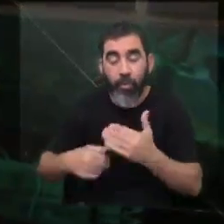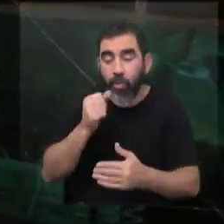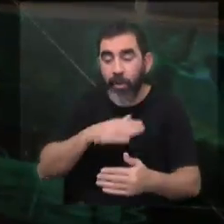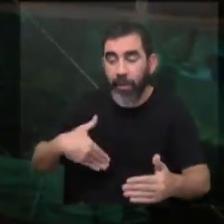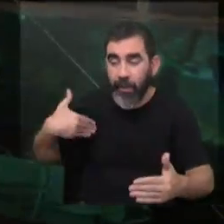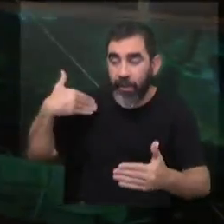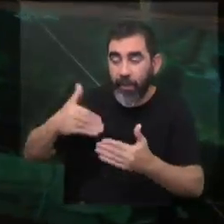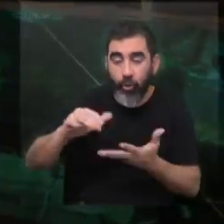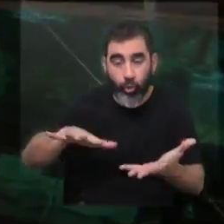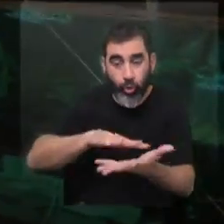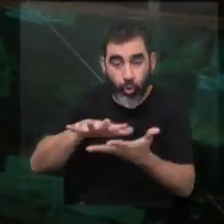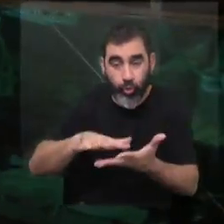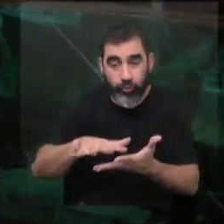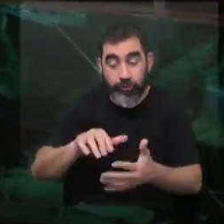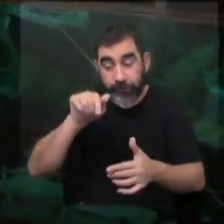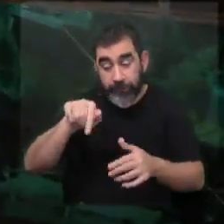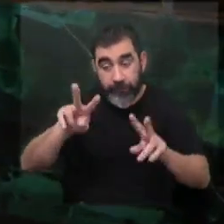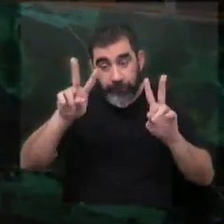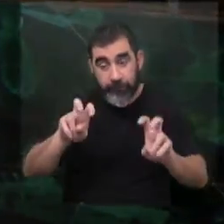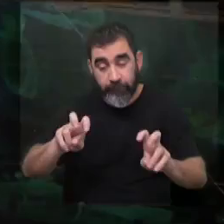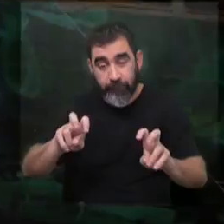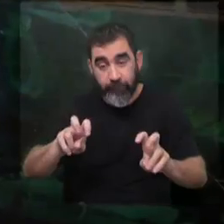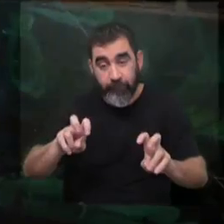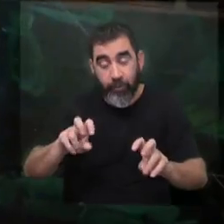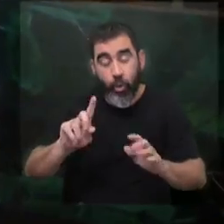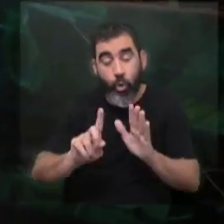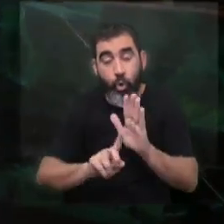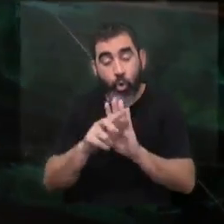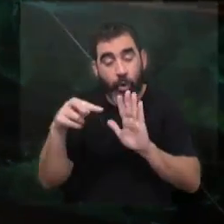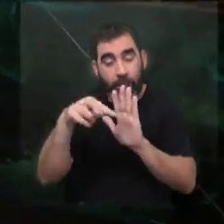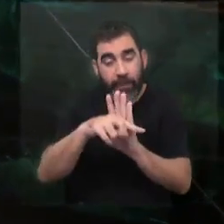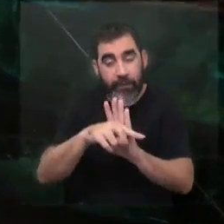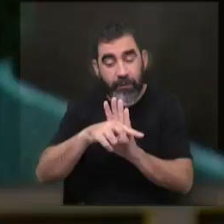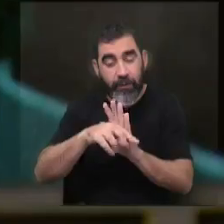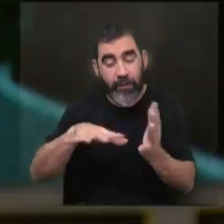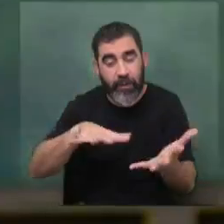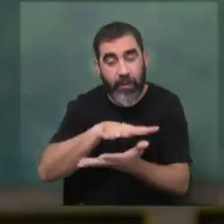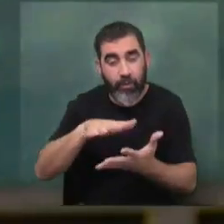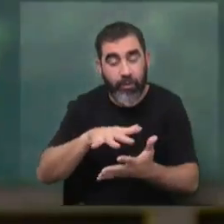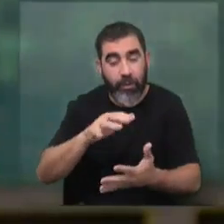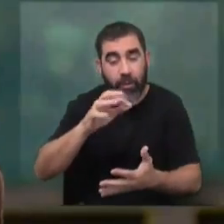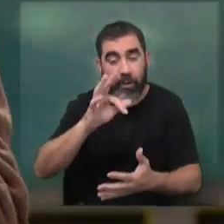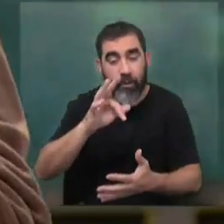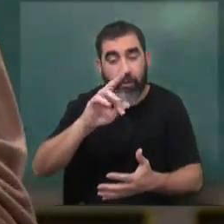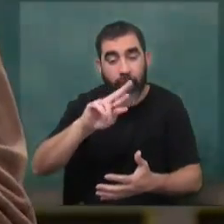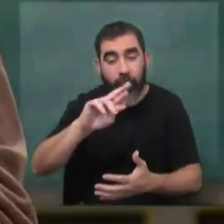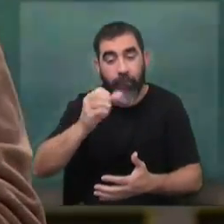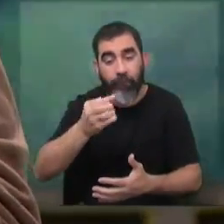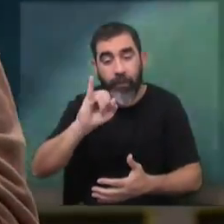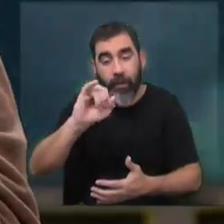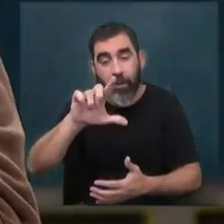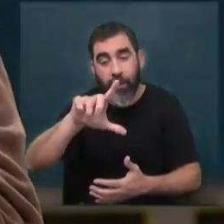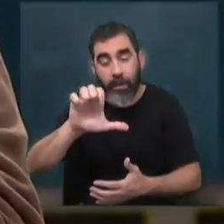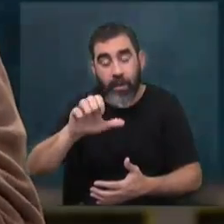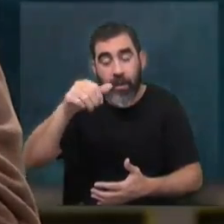geográficos. Y en este particular estamos trabajando ahí en el nordeste, ahí en la zona de Fraile Muerto, Melo, porque aparentemente